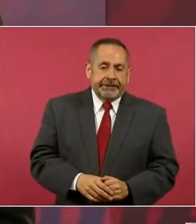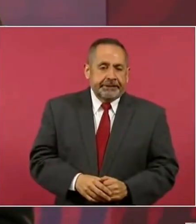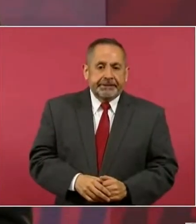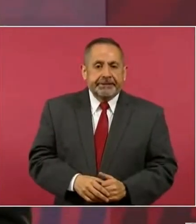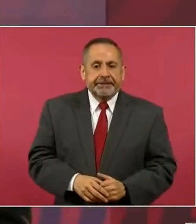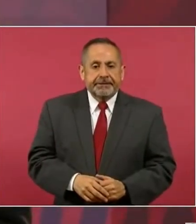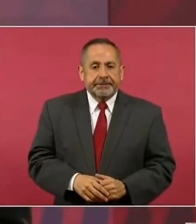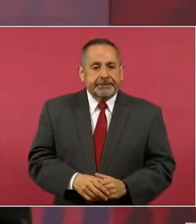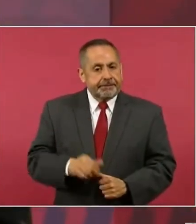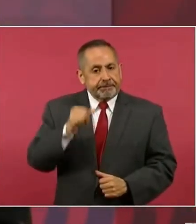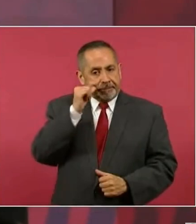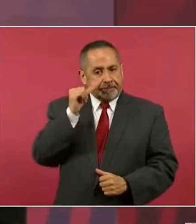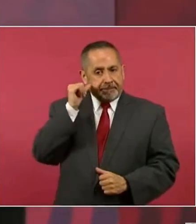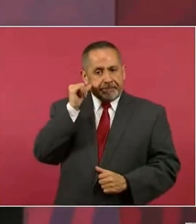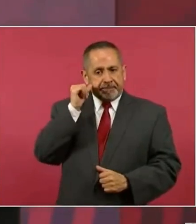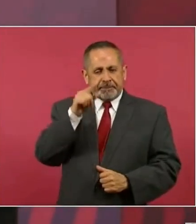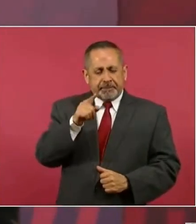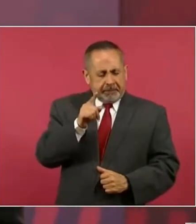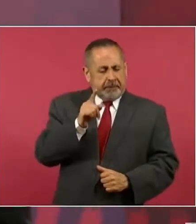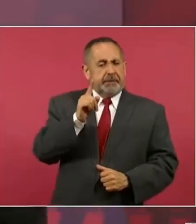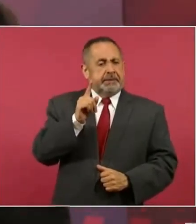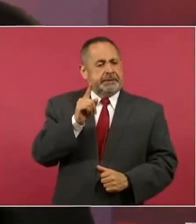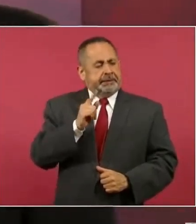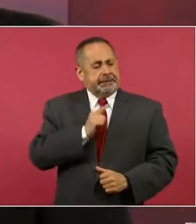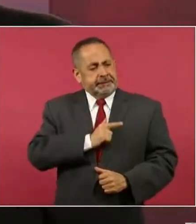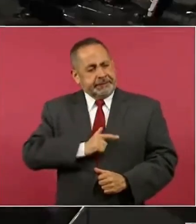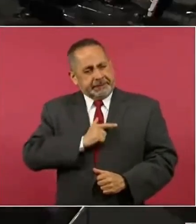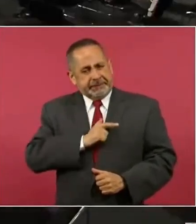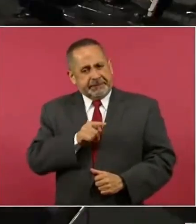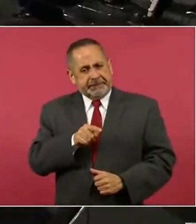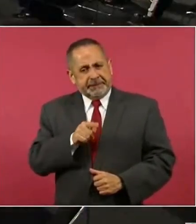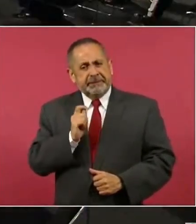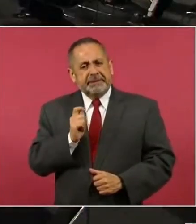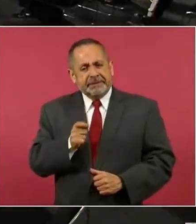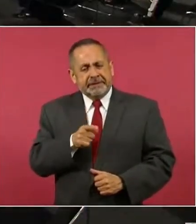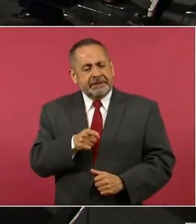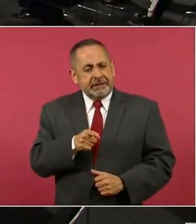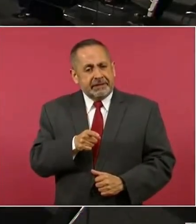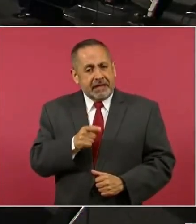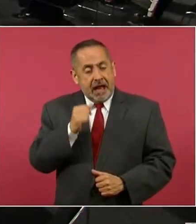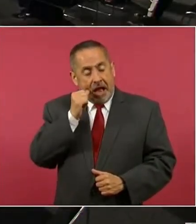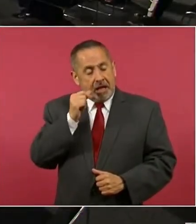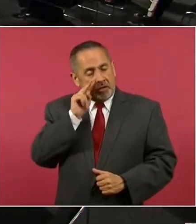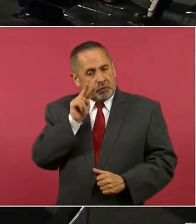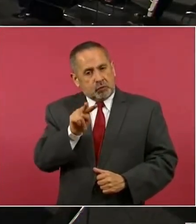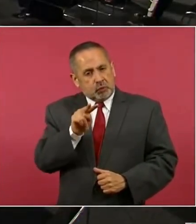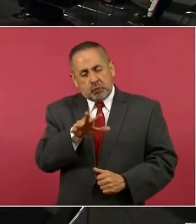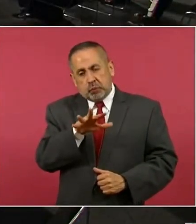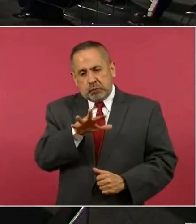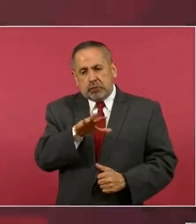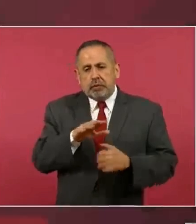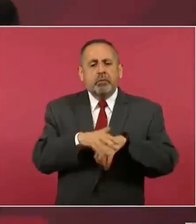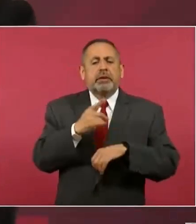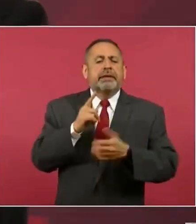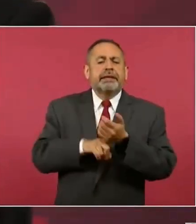Ayer me dio mucho gusto porque se notó, yo creo que